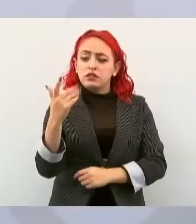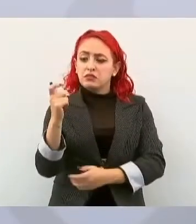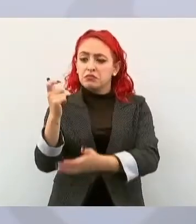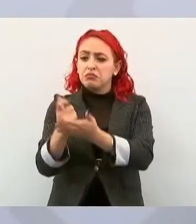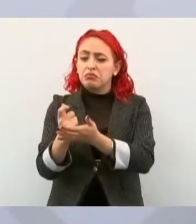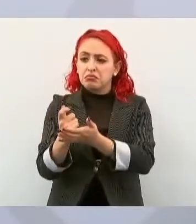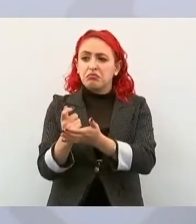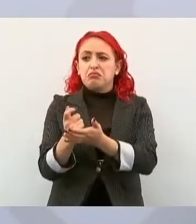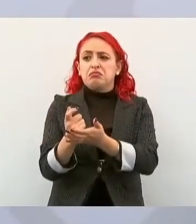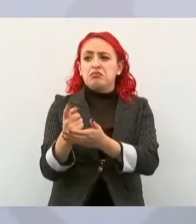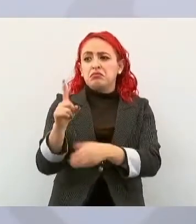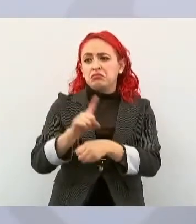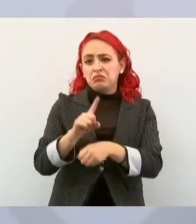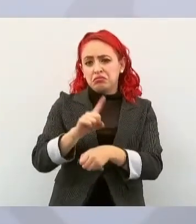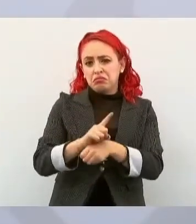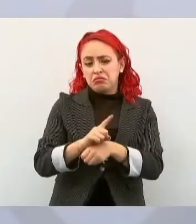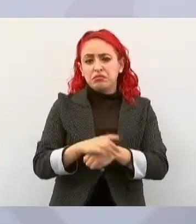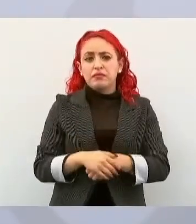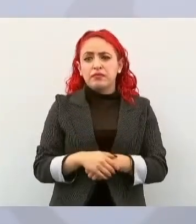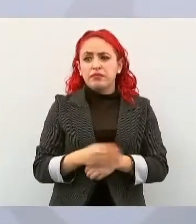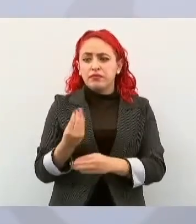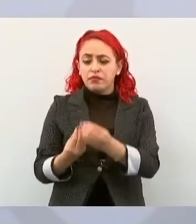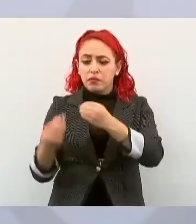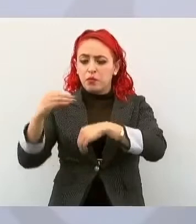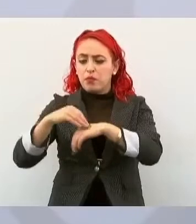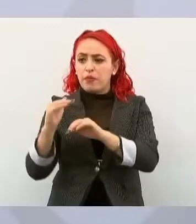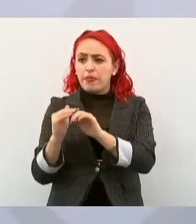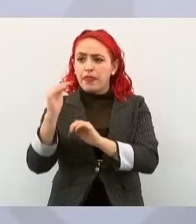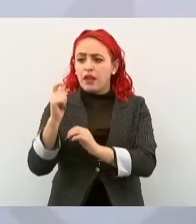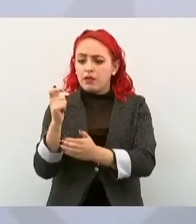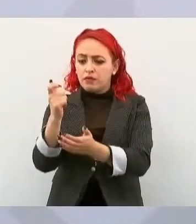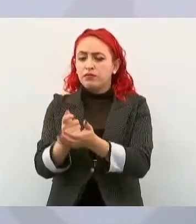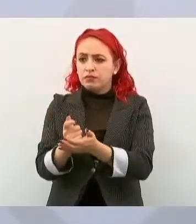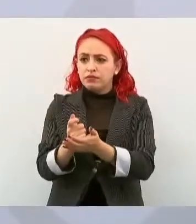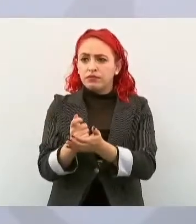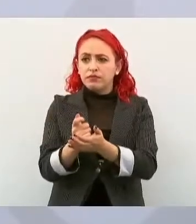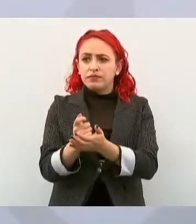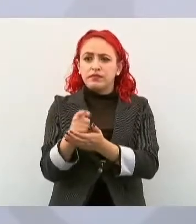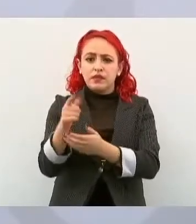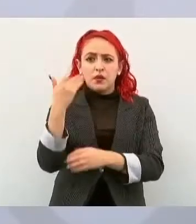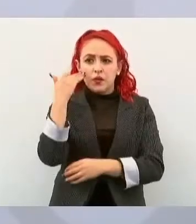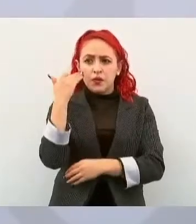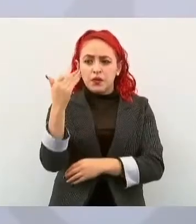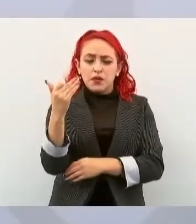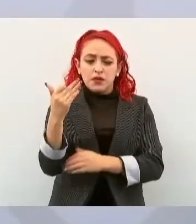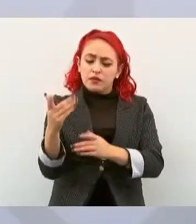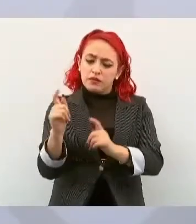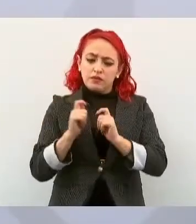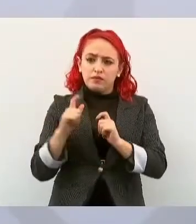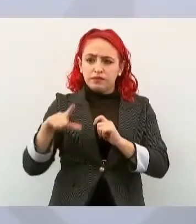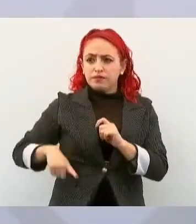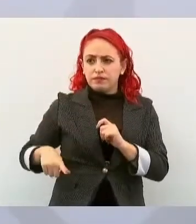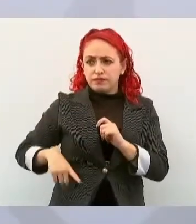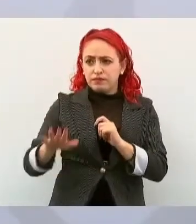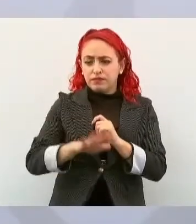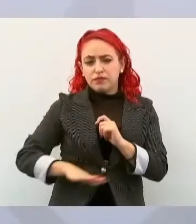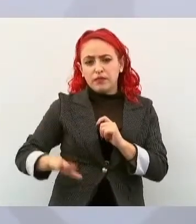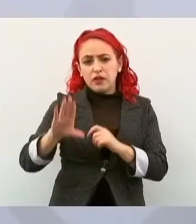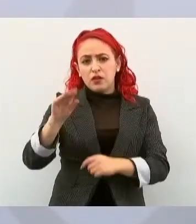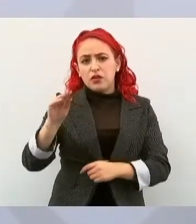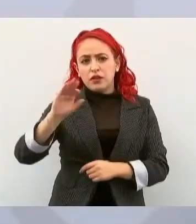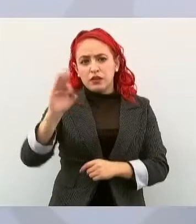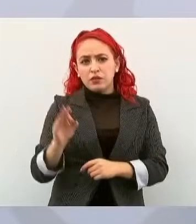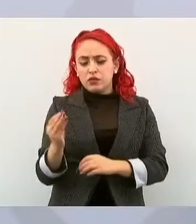pesos diarios. Ha aumentado el salario mínimo en el tiempo que llevamos